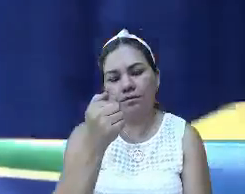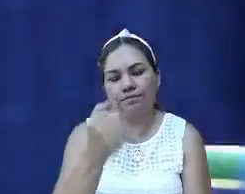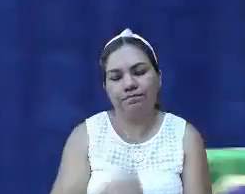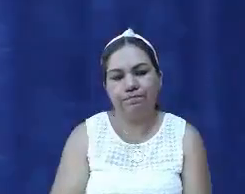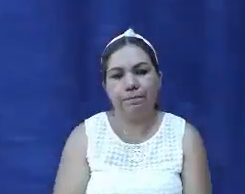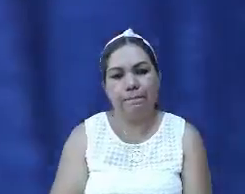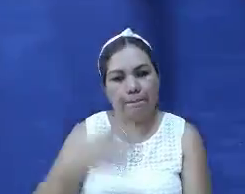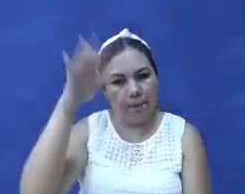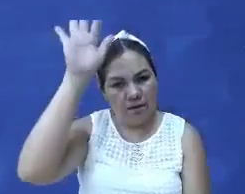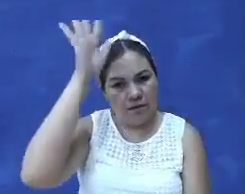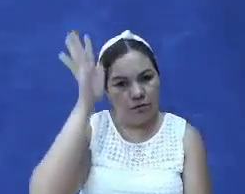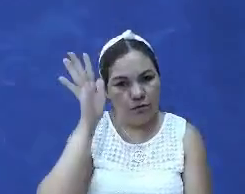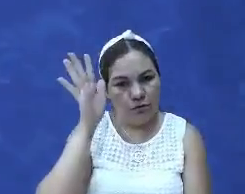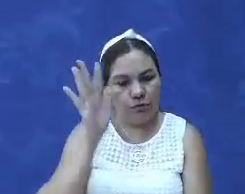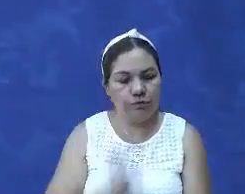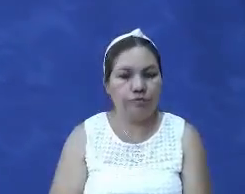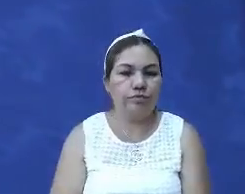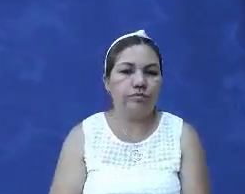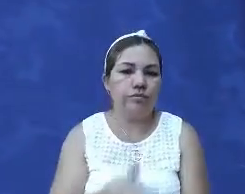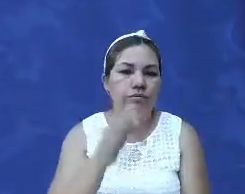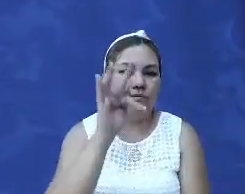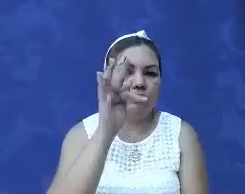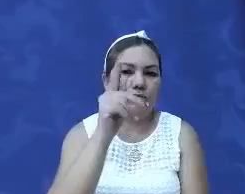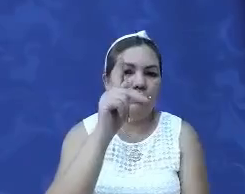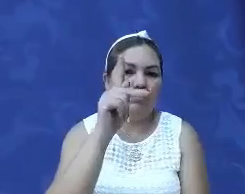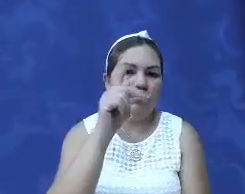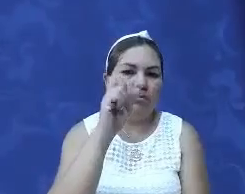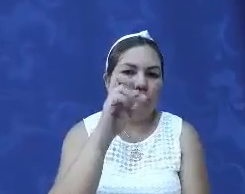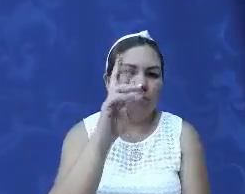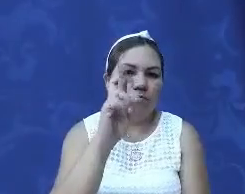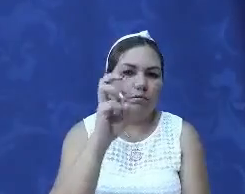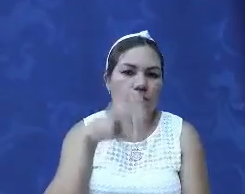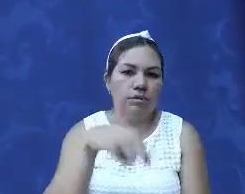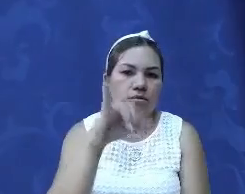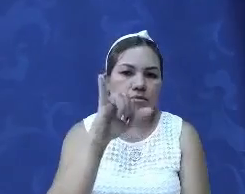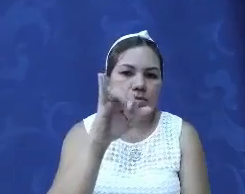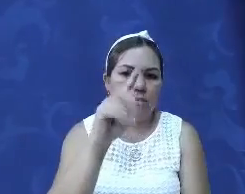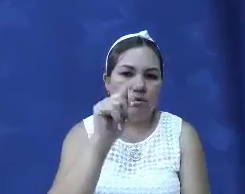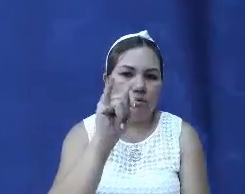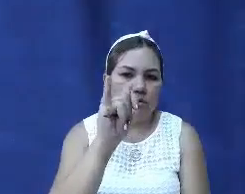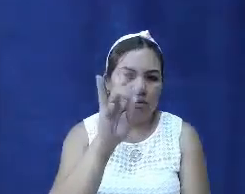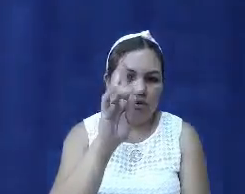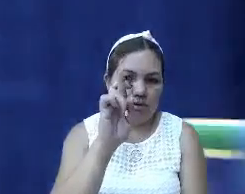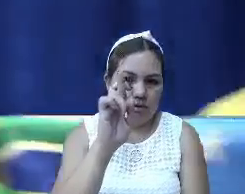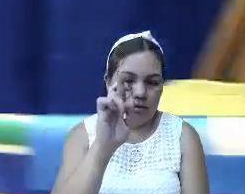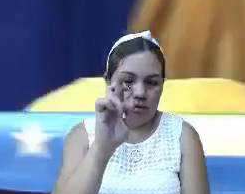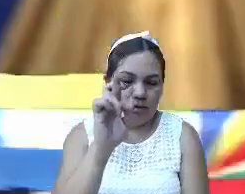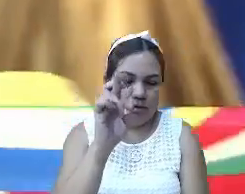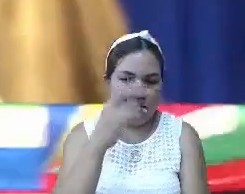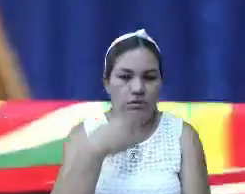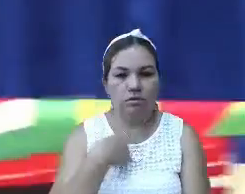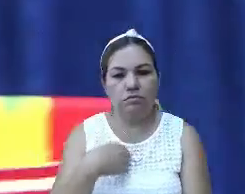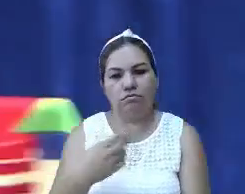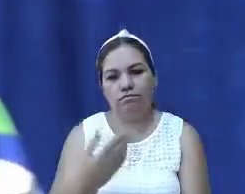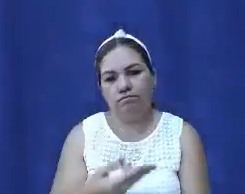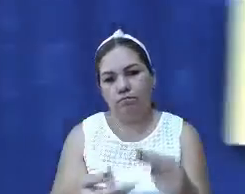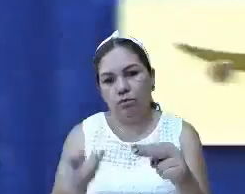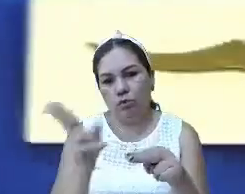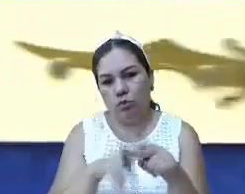permitir que los sirios lancen a la aventura una flecha y le atraviese la flecha al rey Acab y